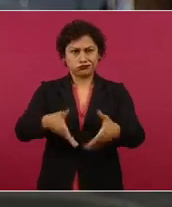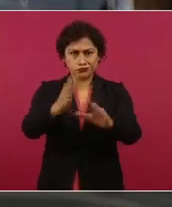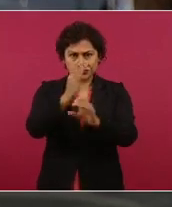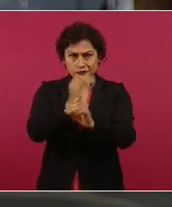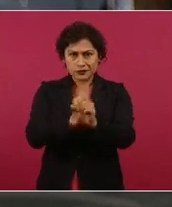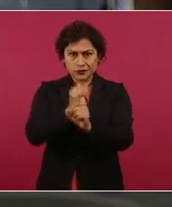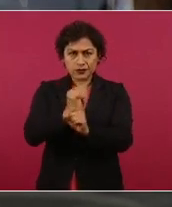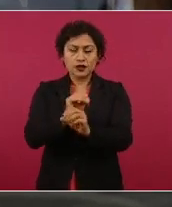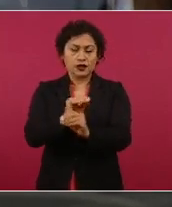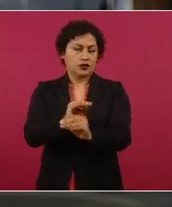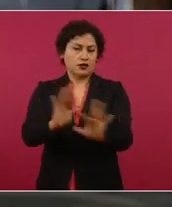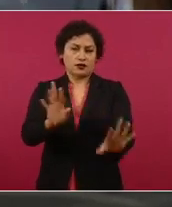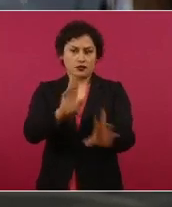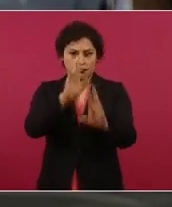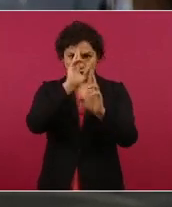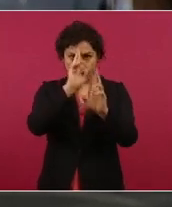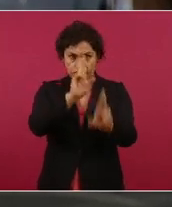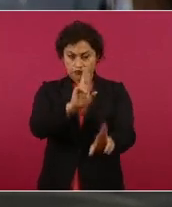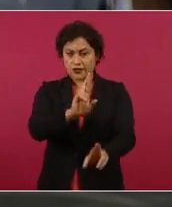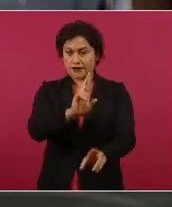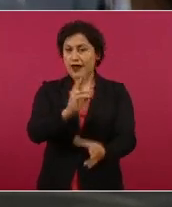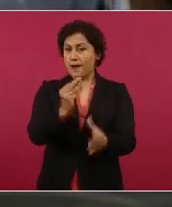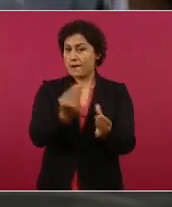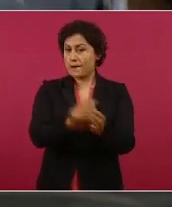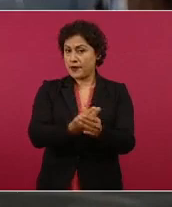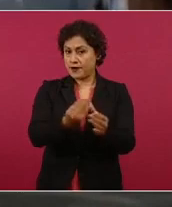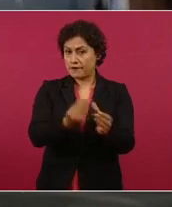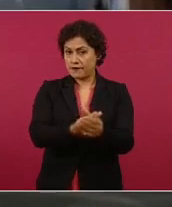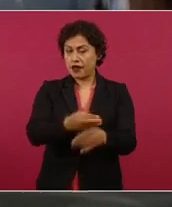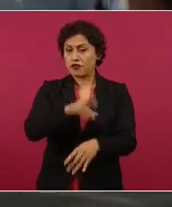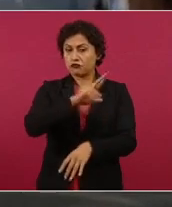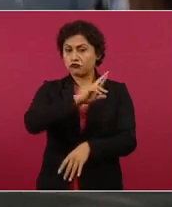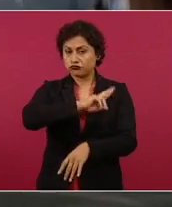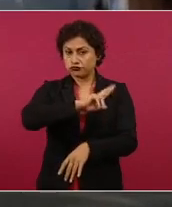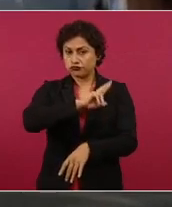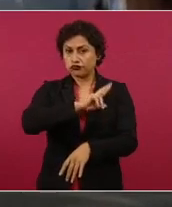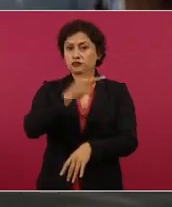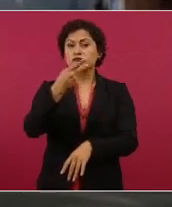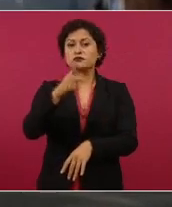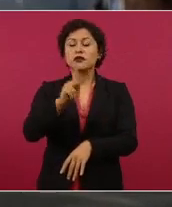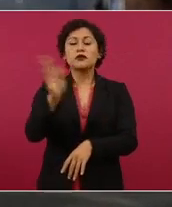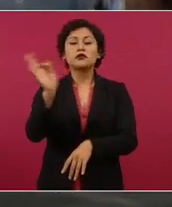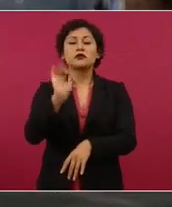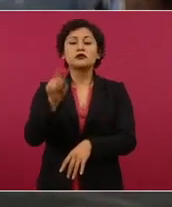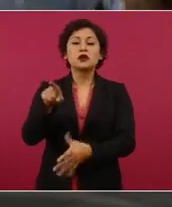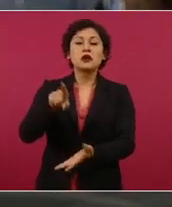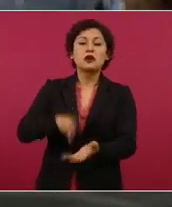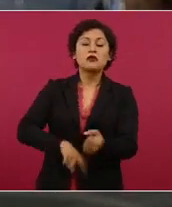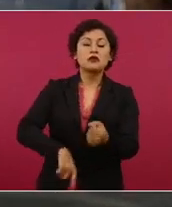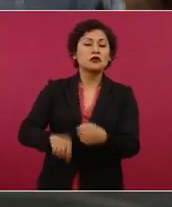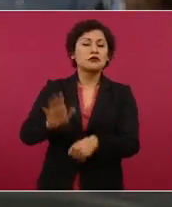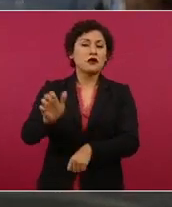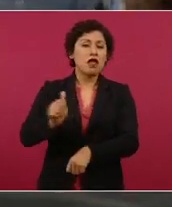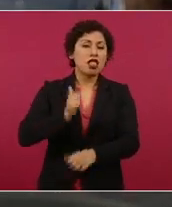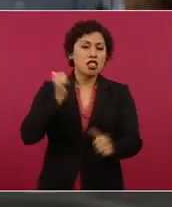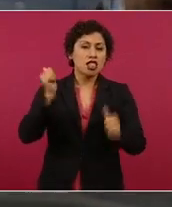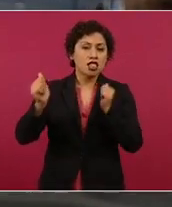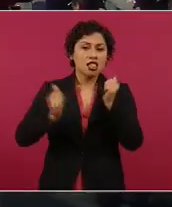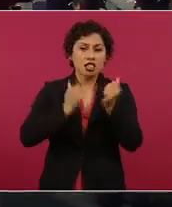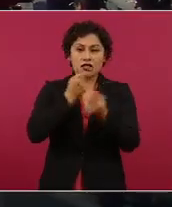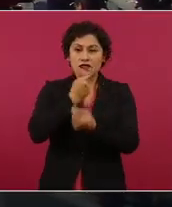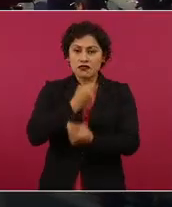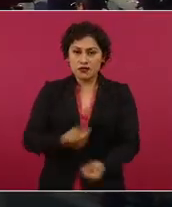actividad privada, las actividades deportivas que se han convertido en abusos de niños que impiden el desarrollo del